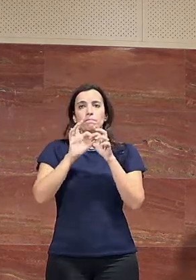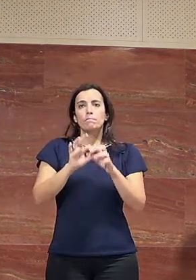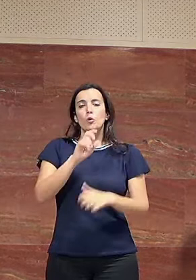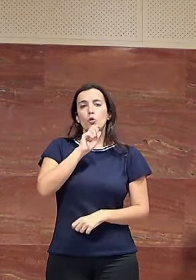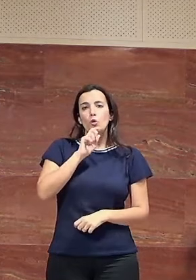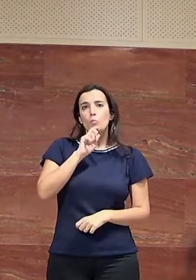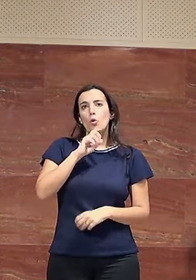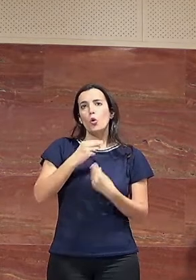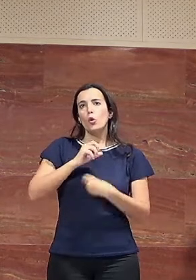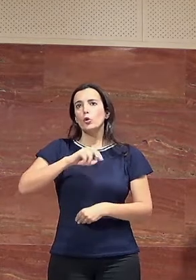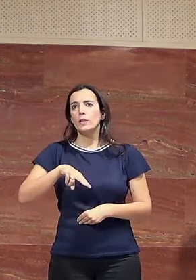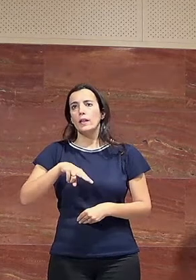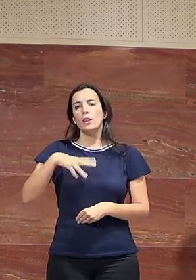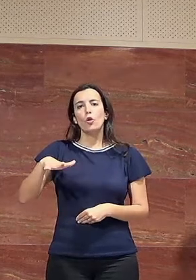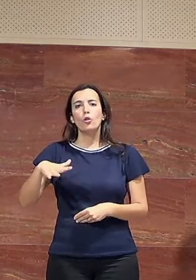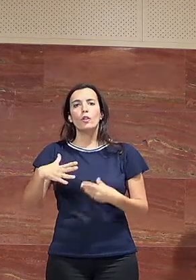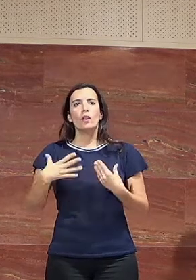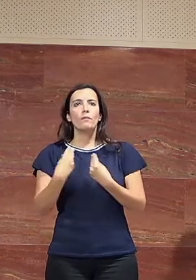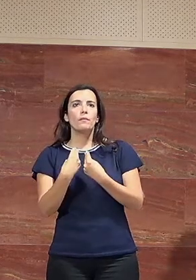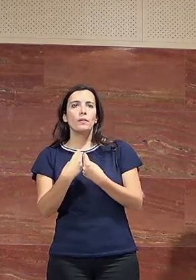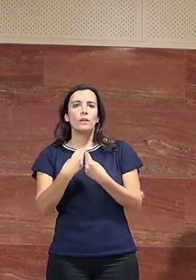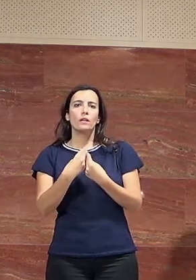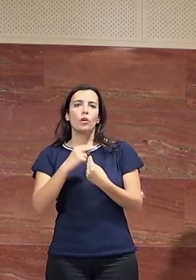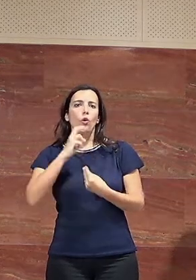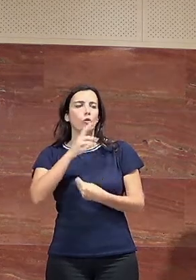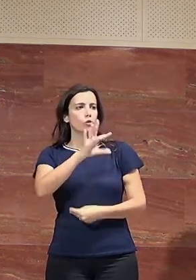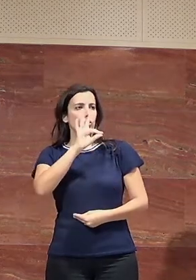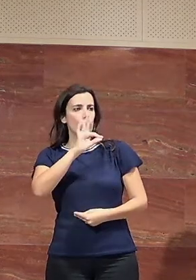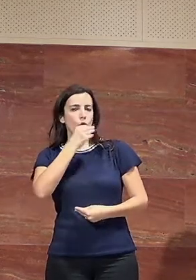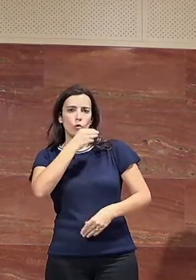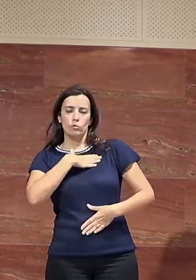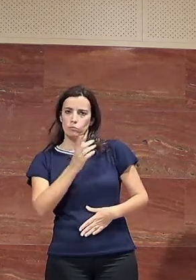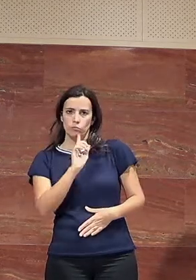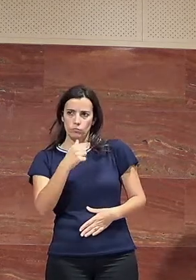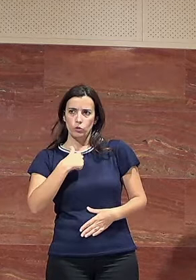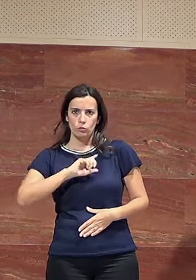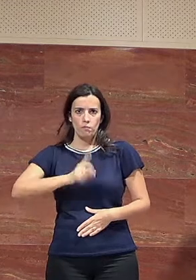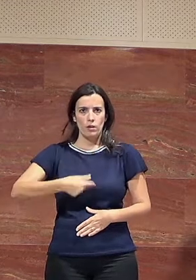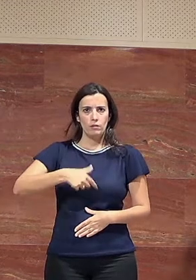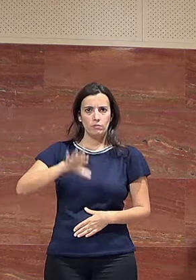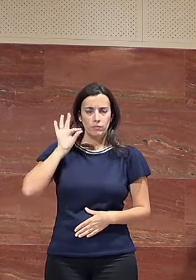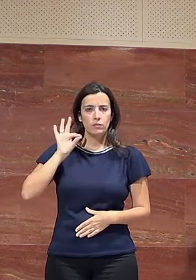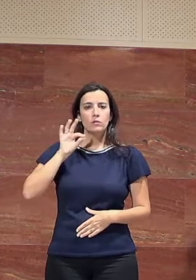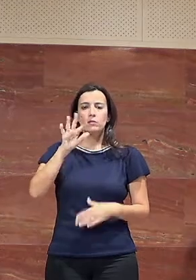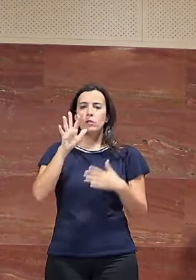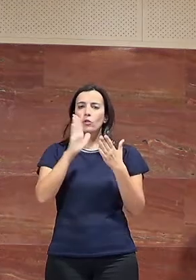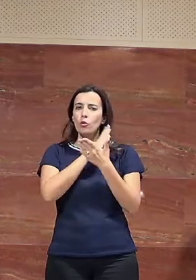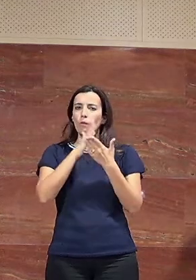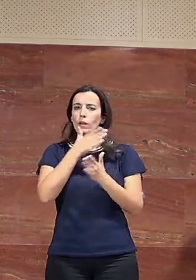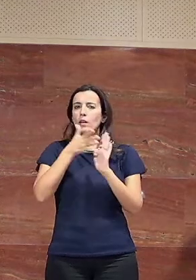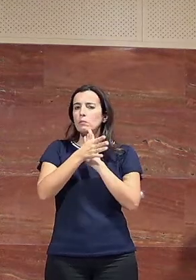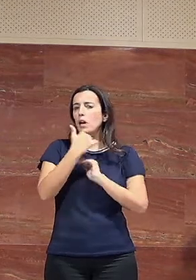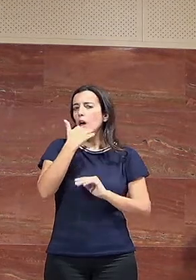quién, dónde quieren vivir, antes de que los demás decidan por ellos. ¿Tu novela es un reflejo de ese cambio o se trata de